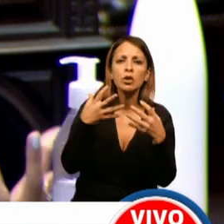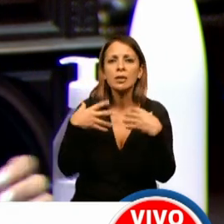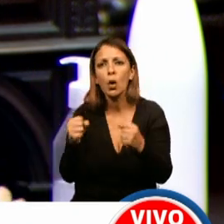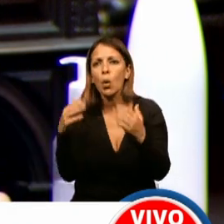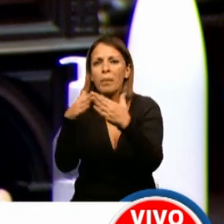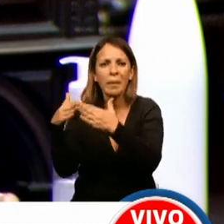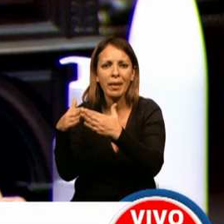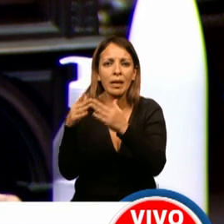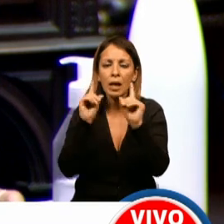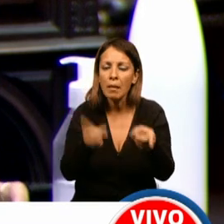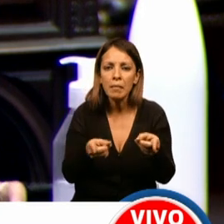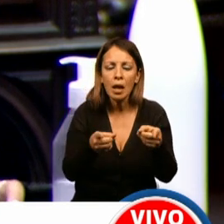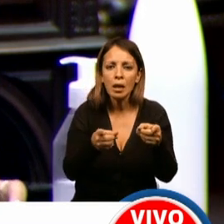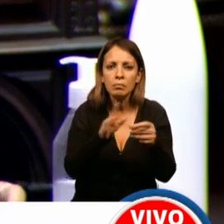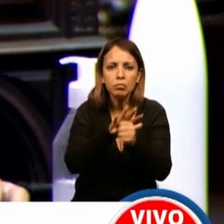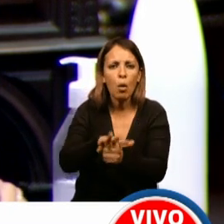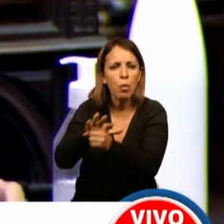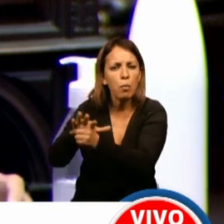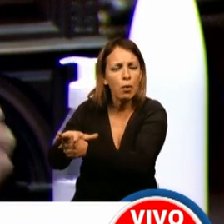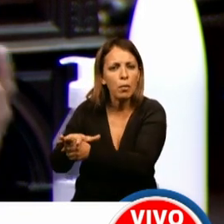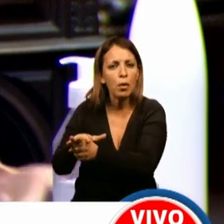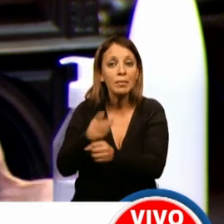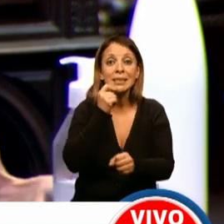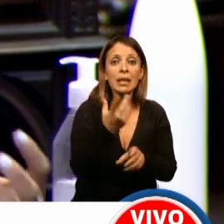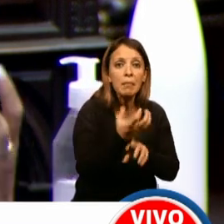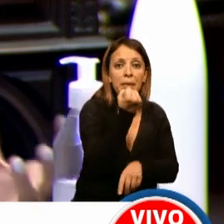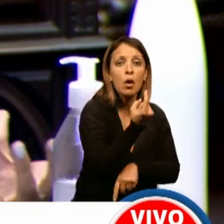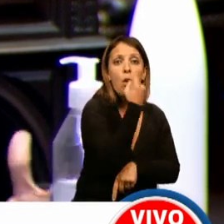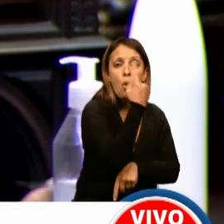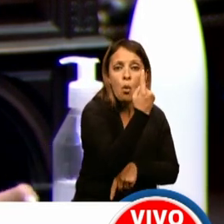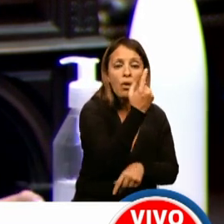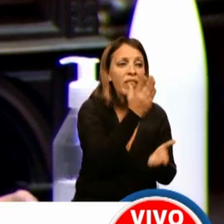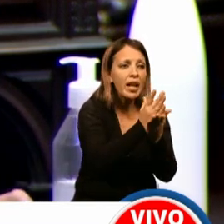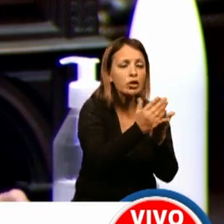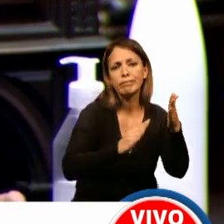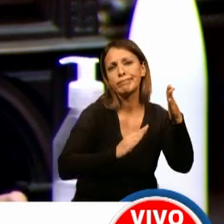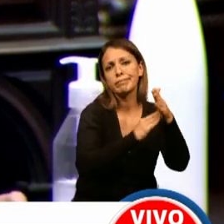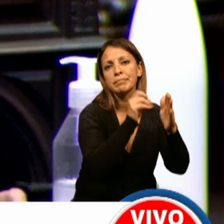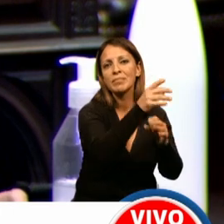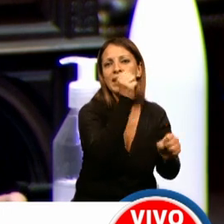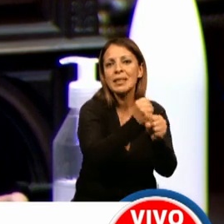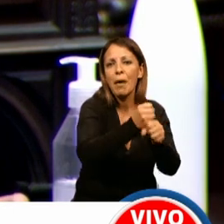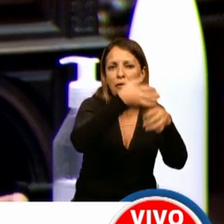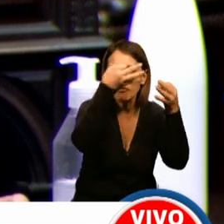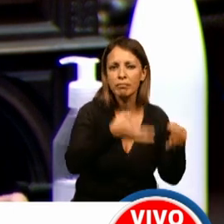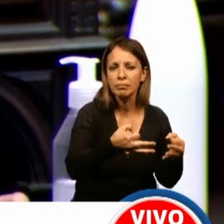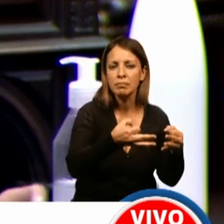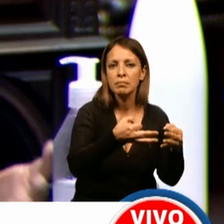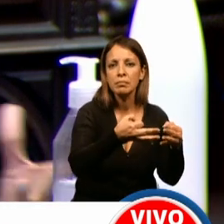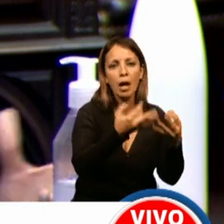vivienda creo que sin este derecho fundamental que es poder acceder a un trabajo formal